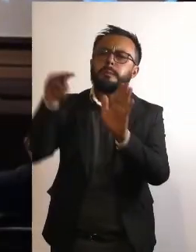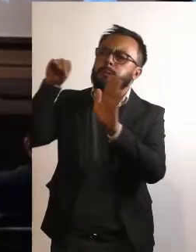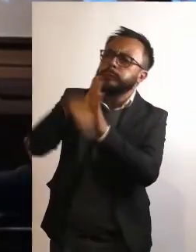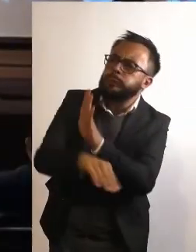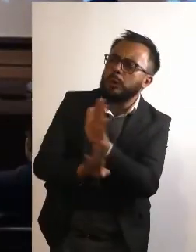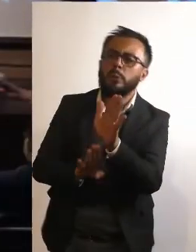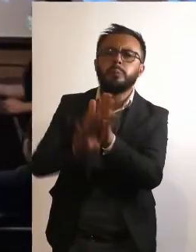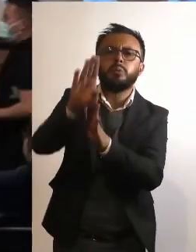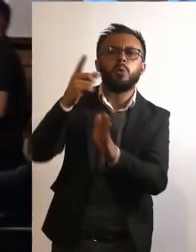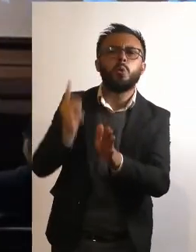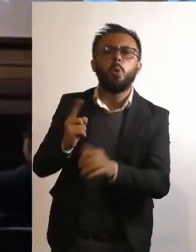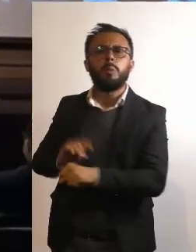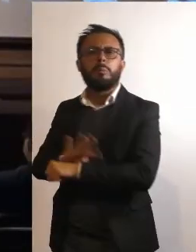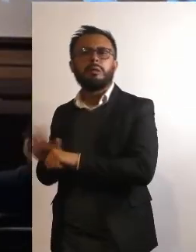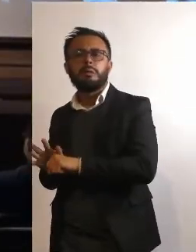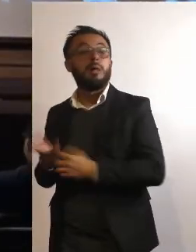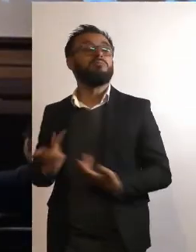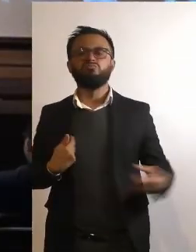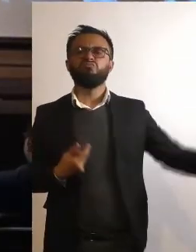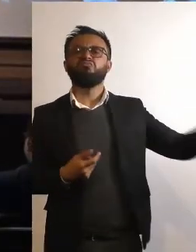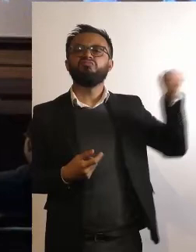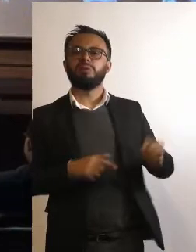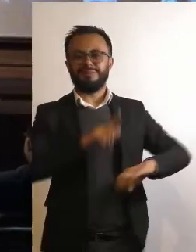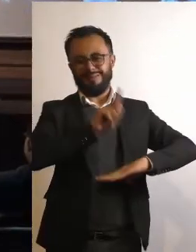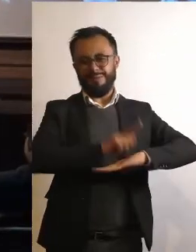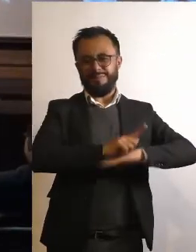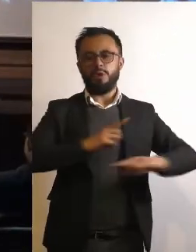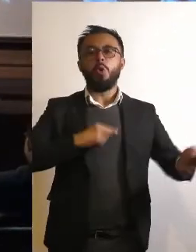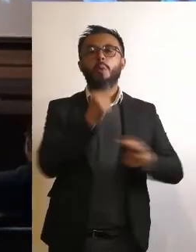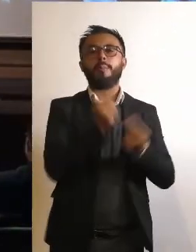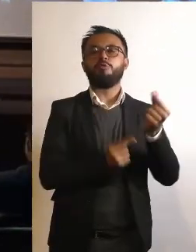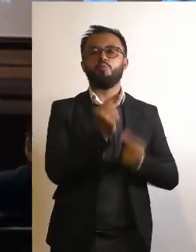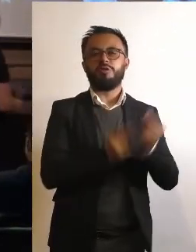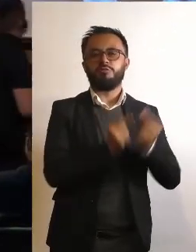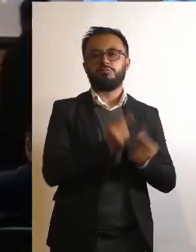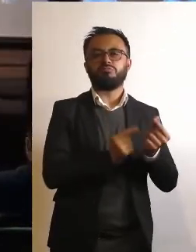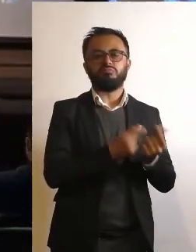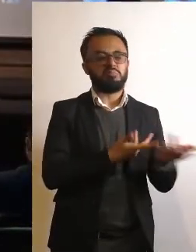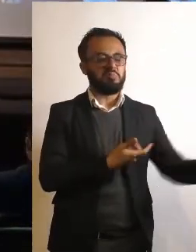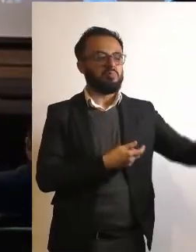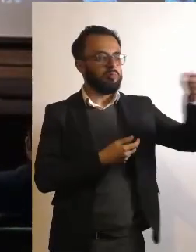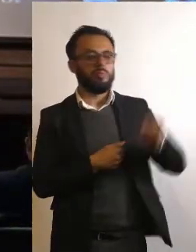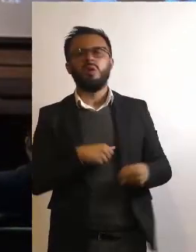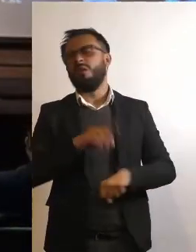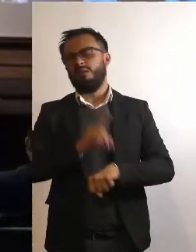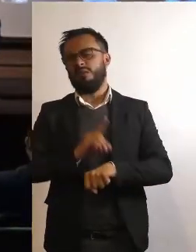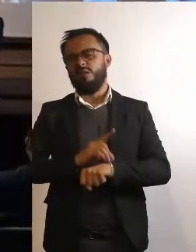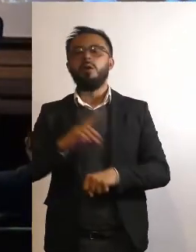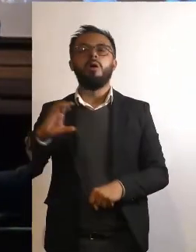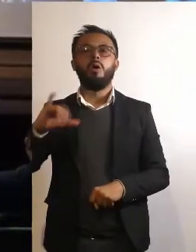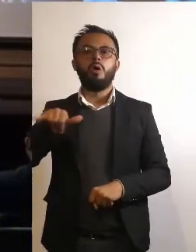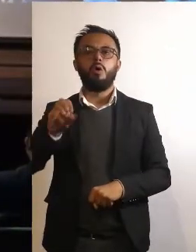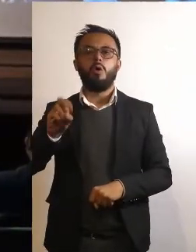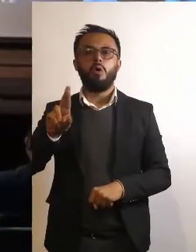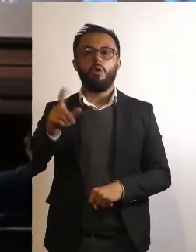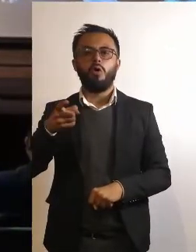jefe del Departamento de Presupuesto, el señor Jorge Orlando Castaño. Gracias, Clemencia. Muy buenos